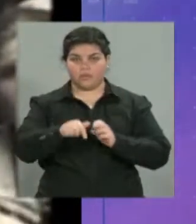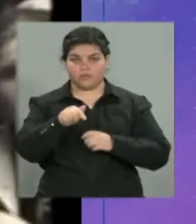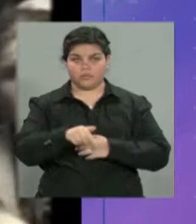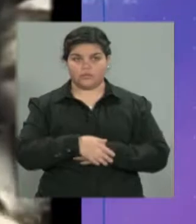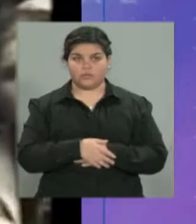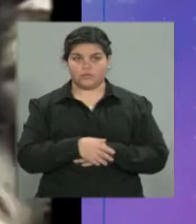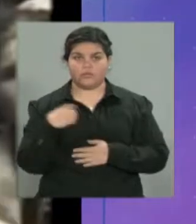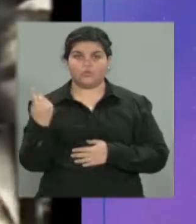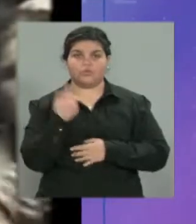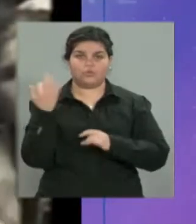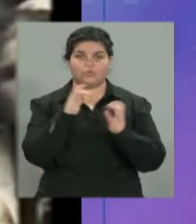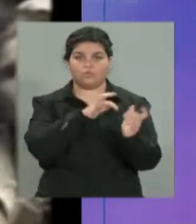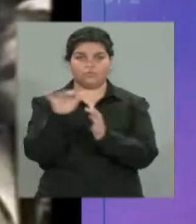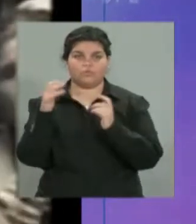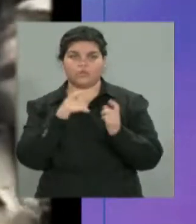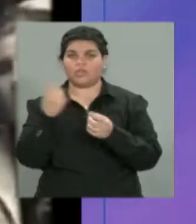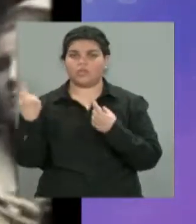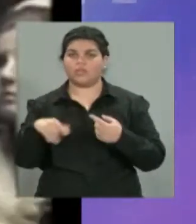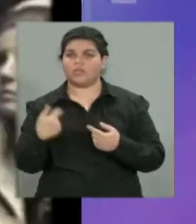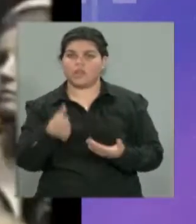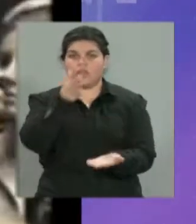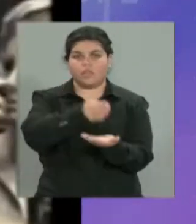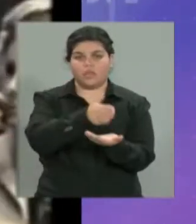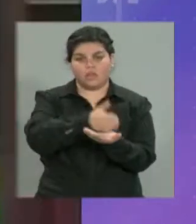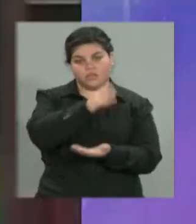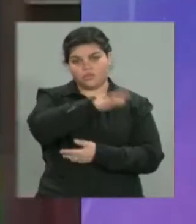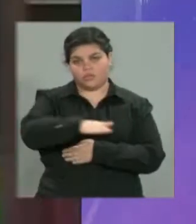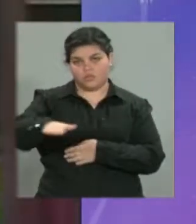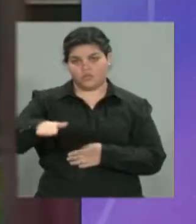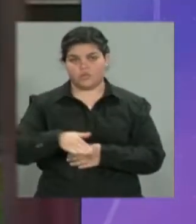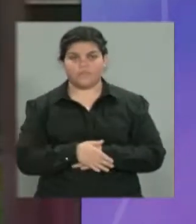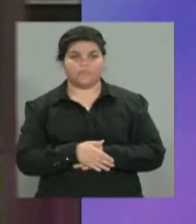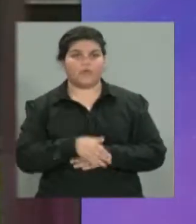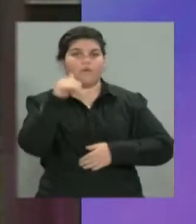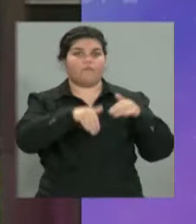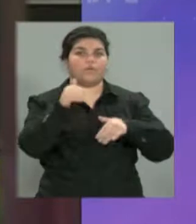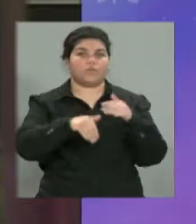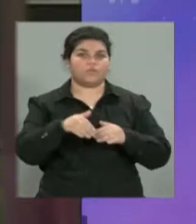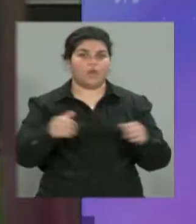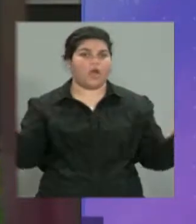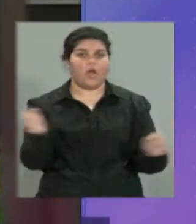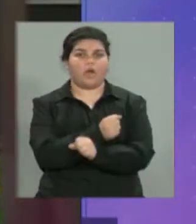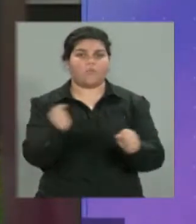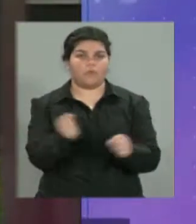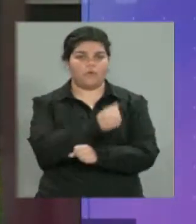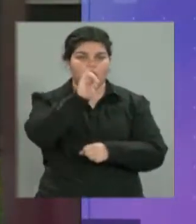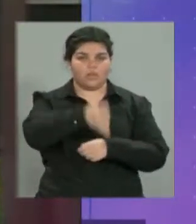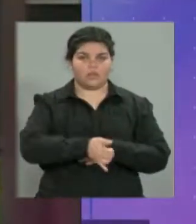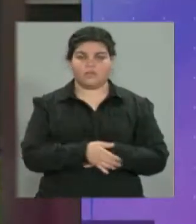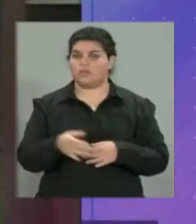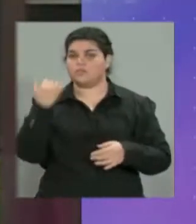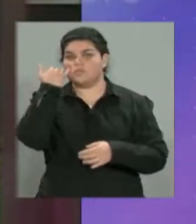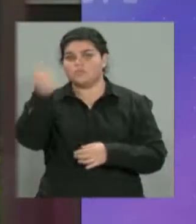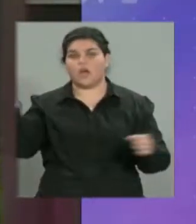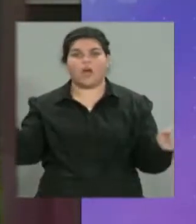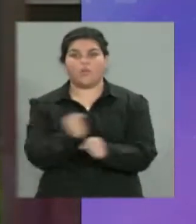estamos hablando de los derechos de los niños. La votación resulta aprobada, señor presidente. Queda